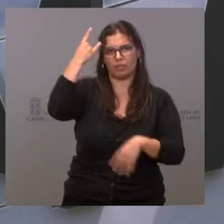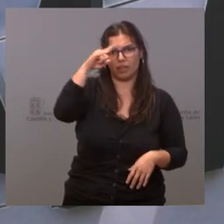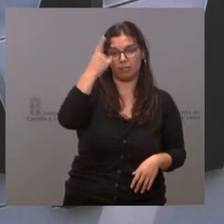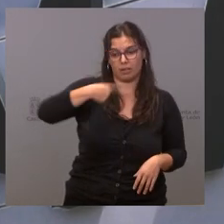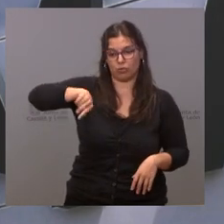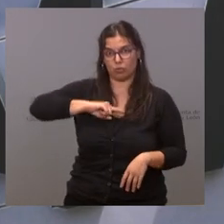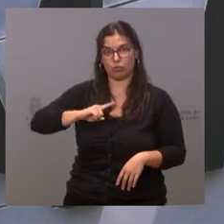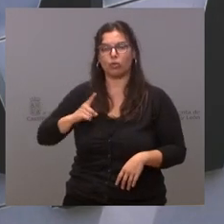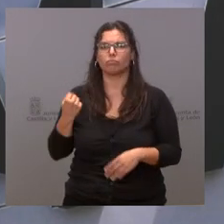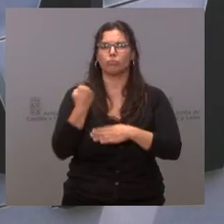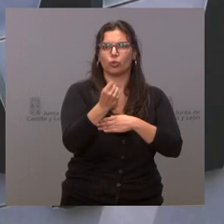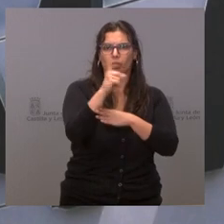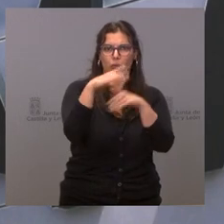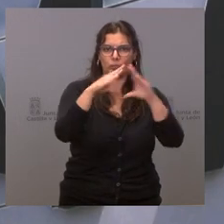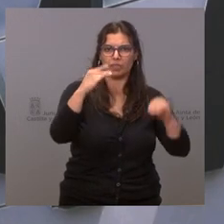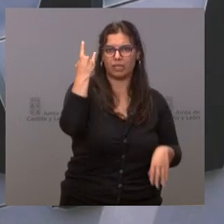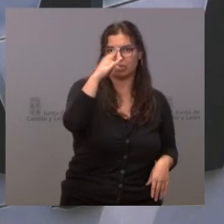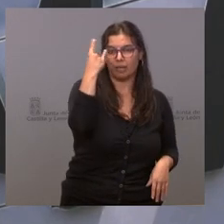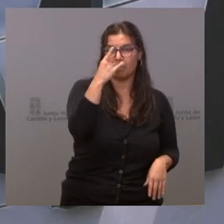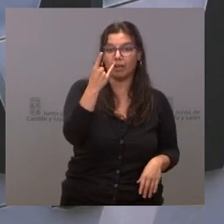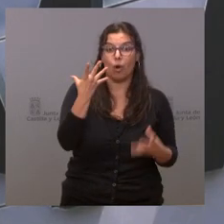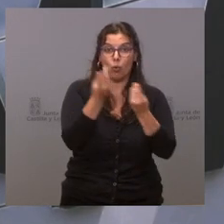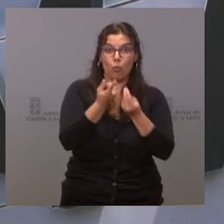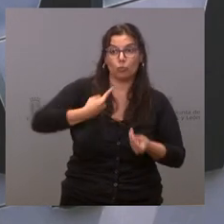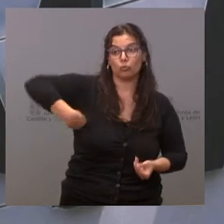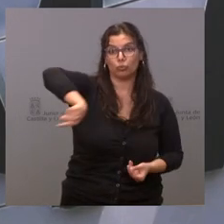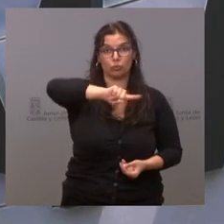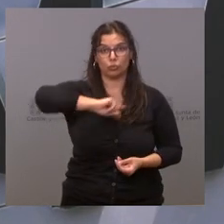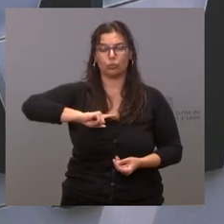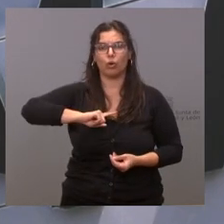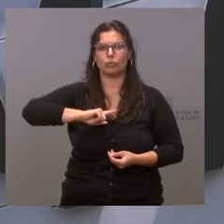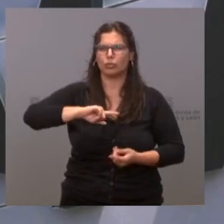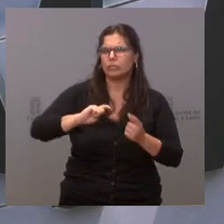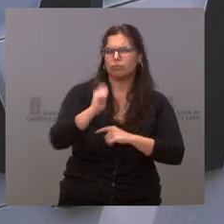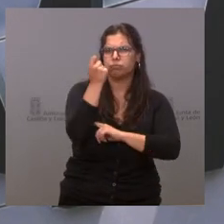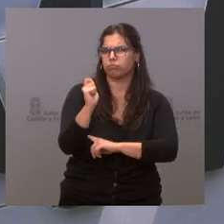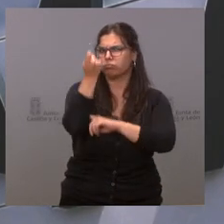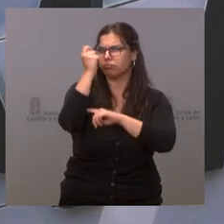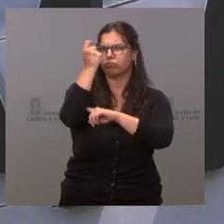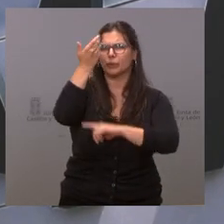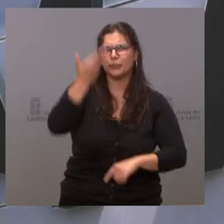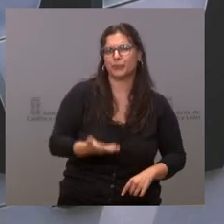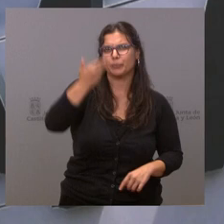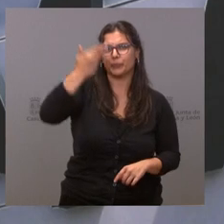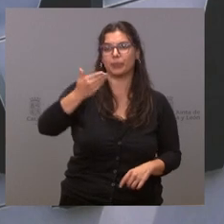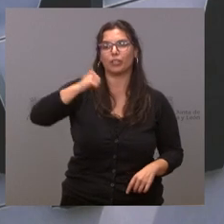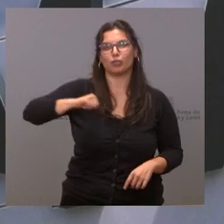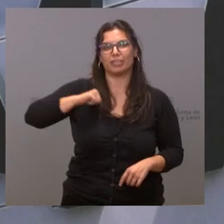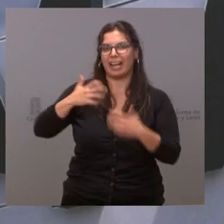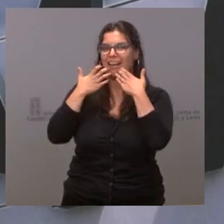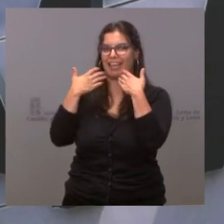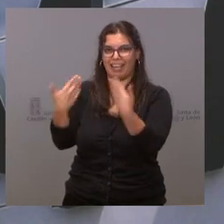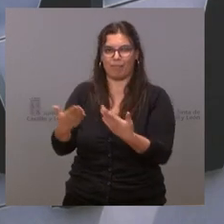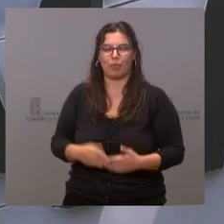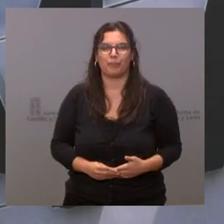lado de la universidad de salamanca y juntos vamos a hacer grandes cosas y el hospital es un buen ejemplo de